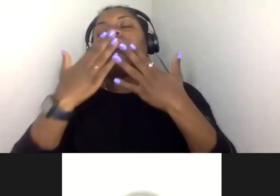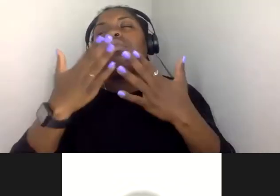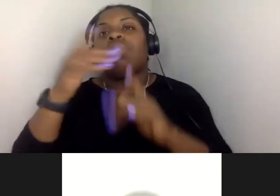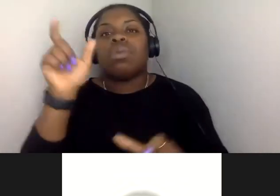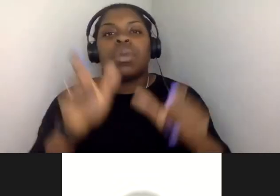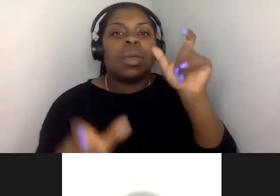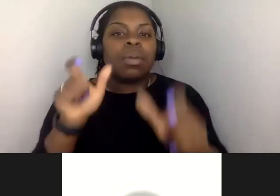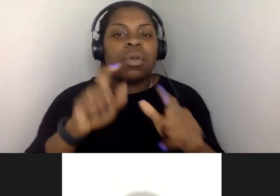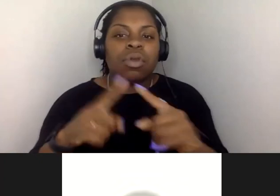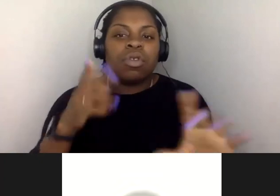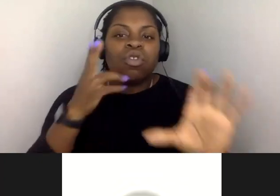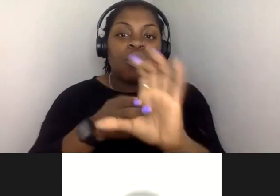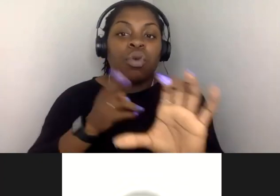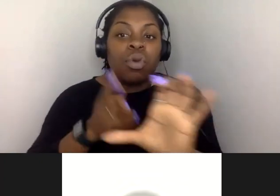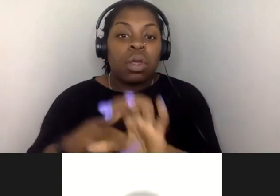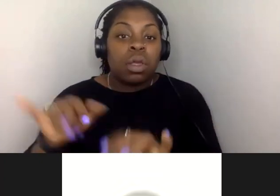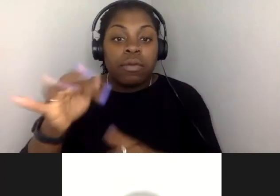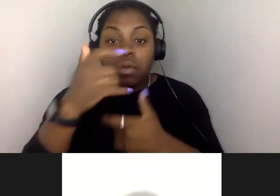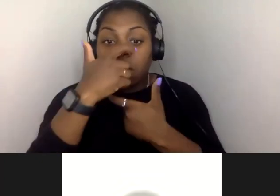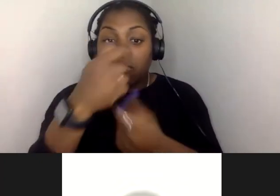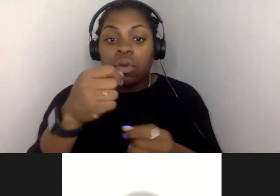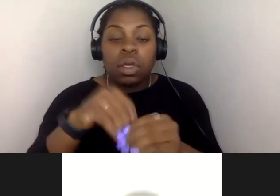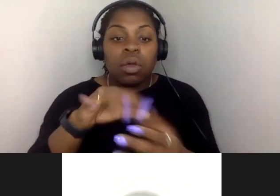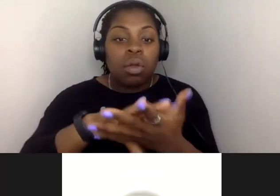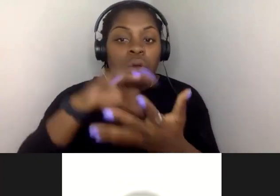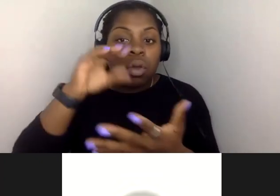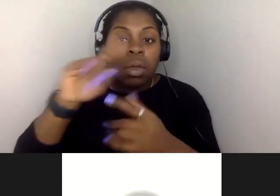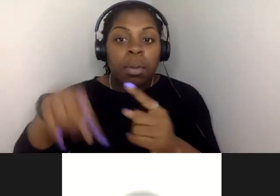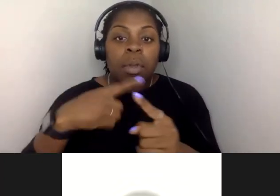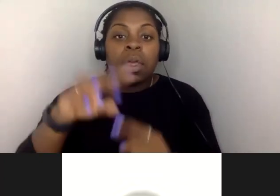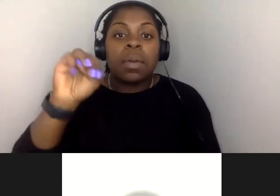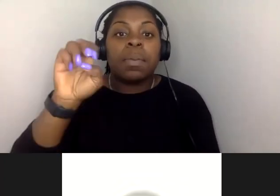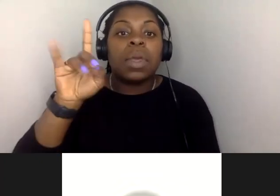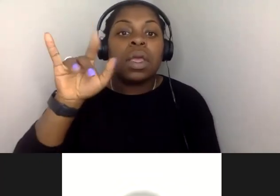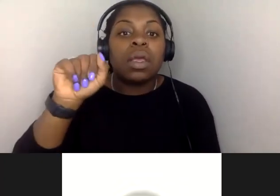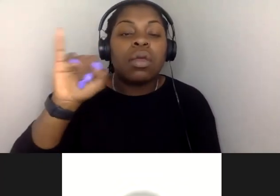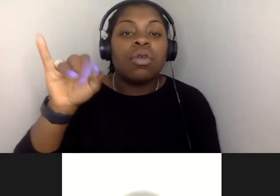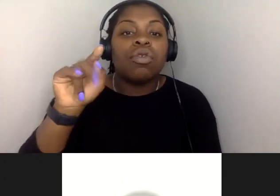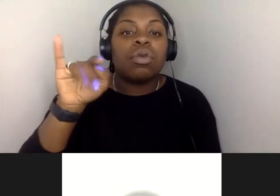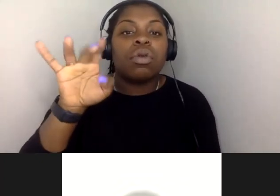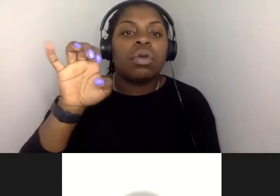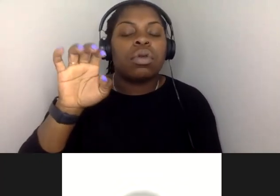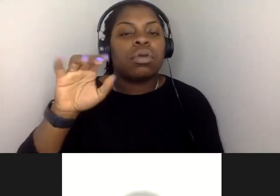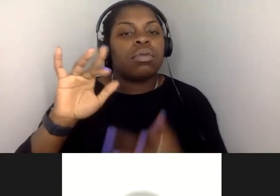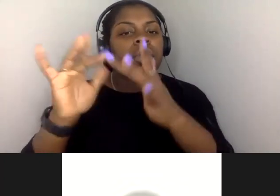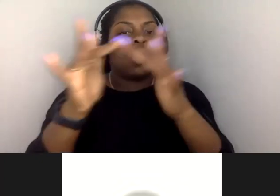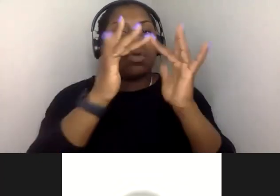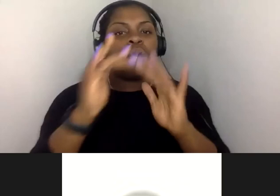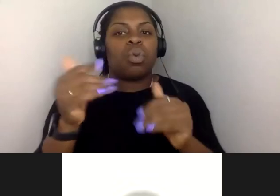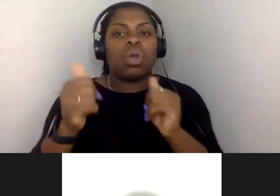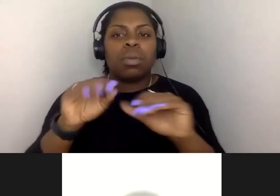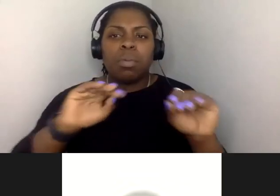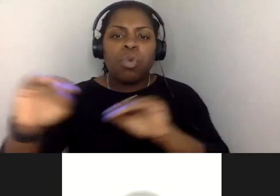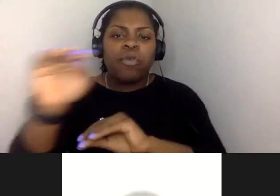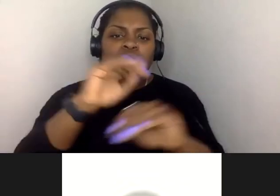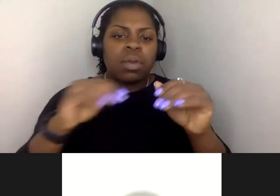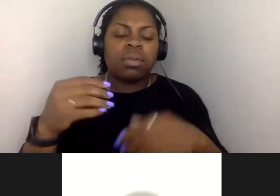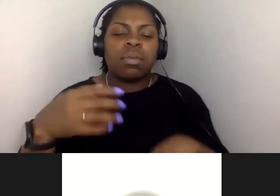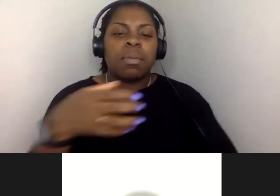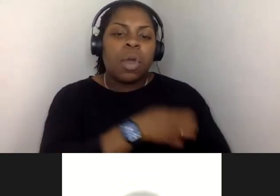Gracias por unirse. Sí, gracias por venir. Están interesadas en aprender sobre la red de Media Justice, que es